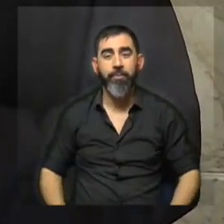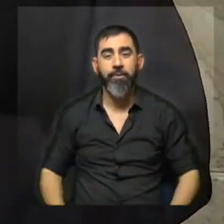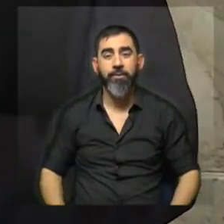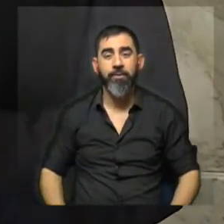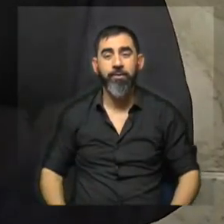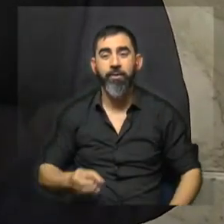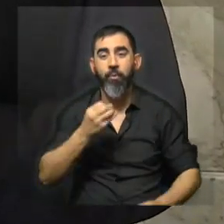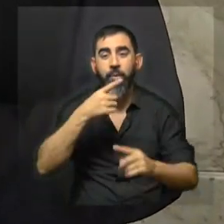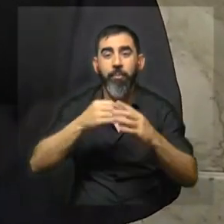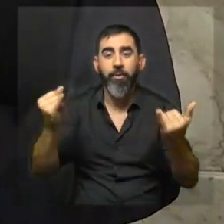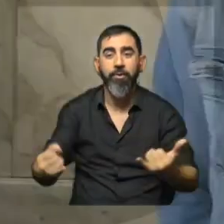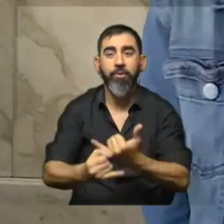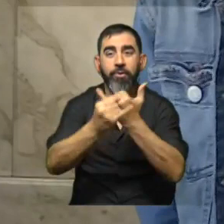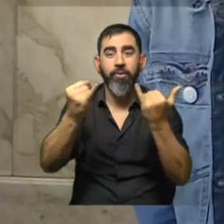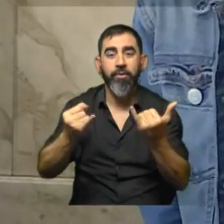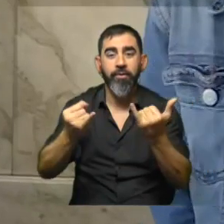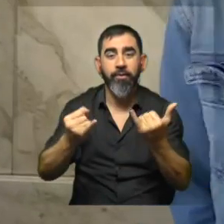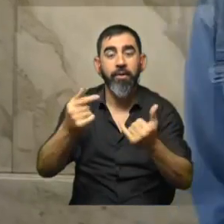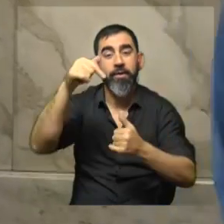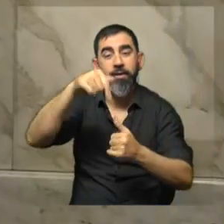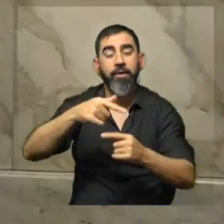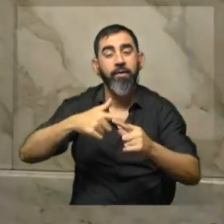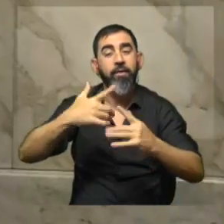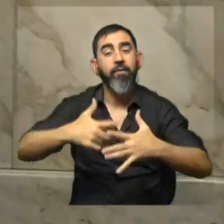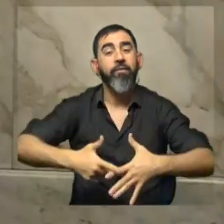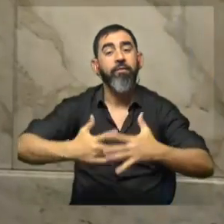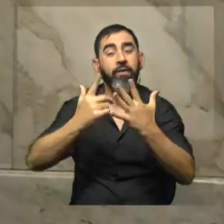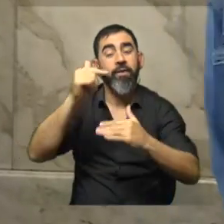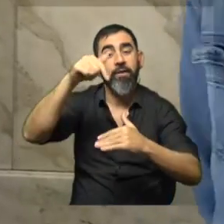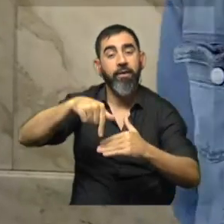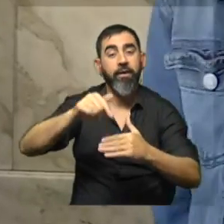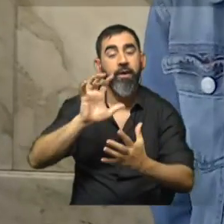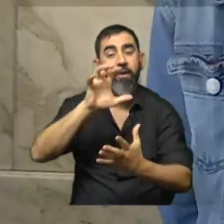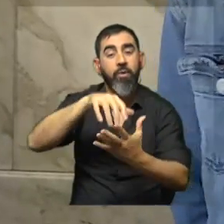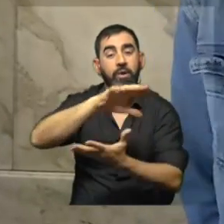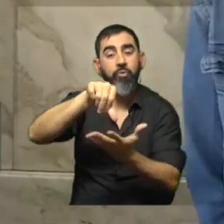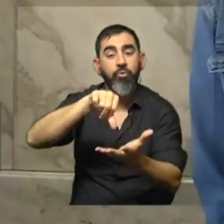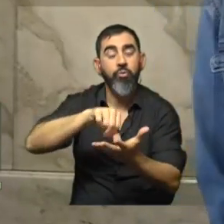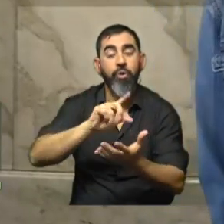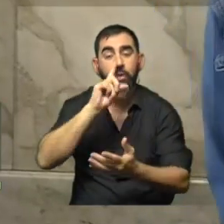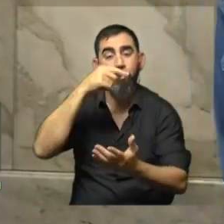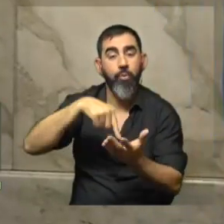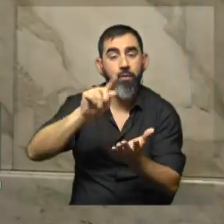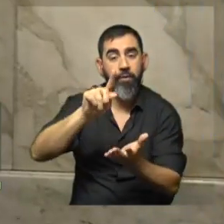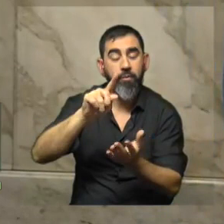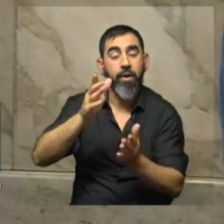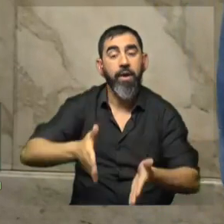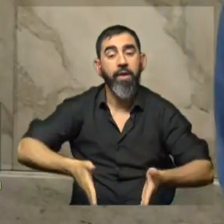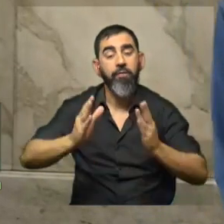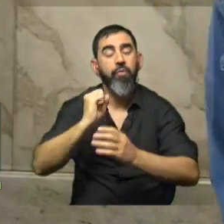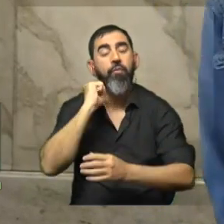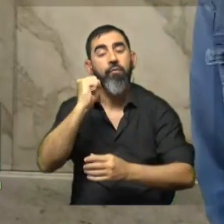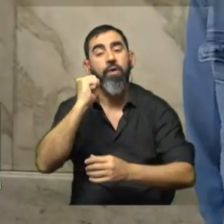Buen mediodía para todos y todas. Es así, estamos de festejo. Estamos aquí en el centro de la ciudad de Montevideo, aquí en un edificio